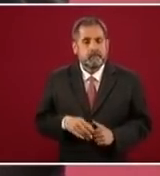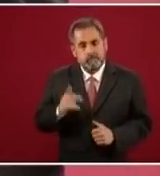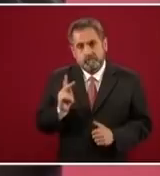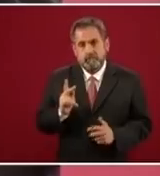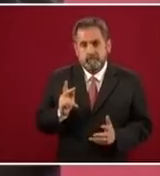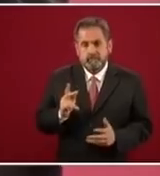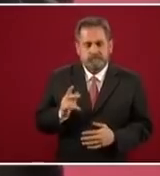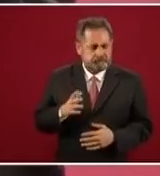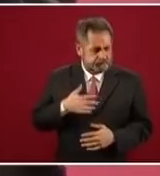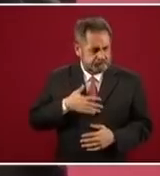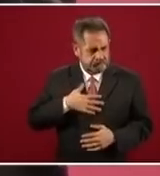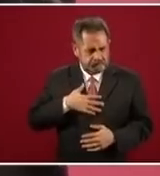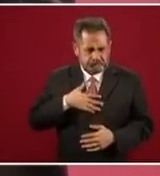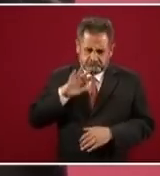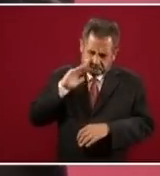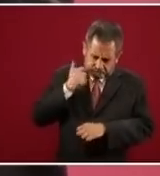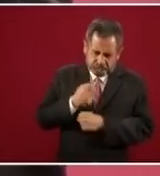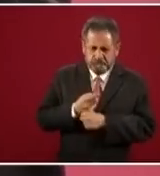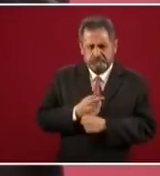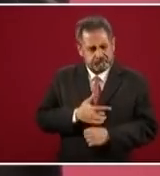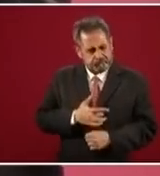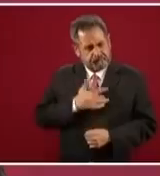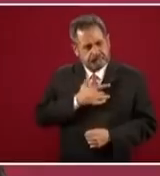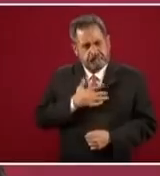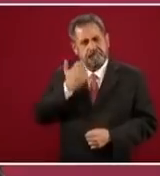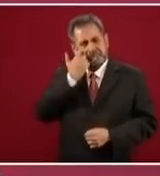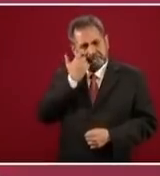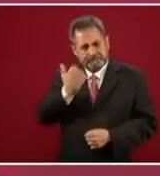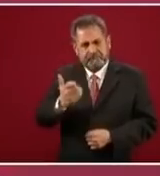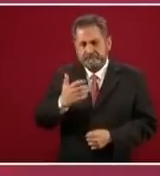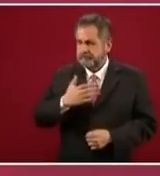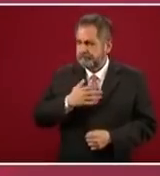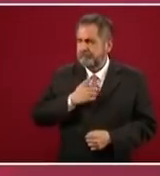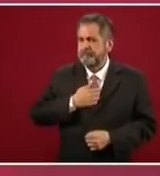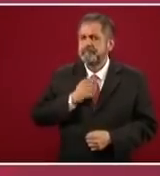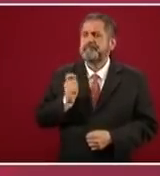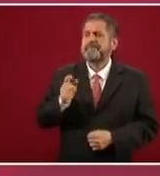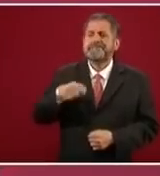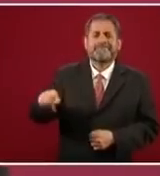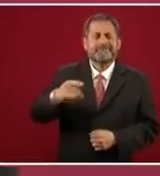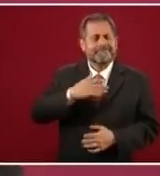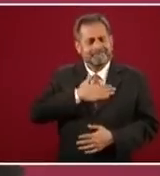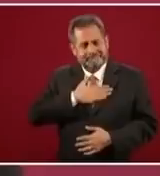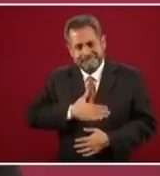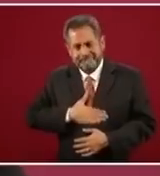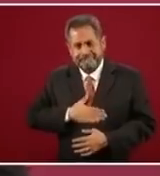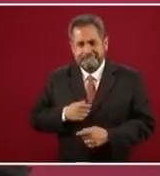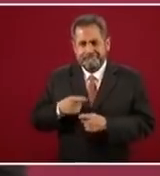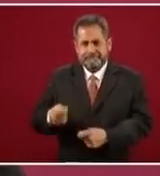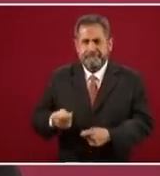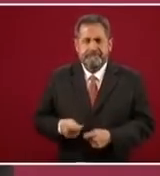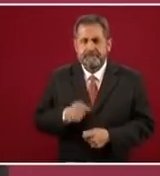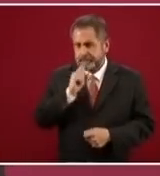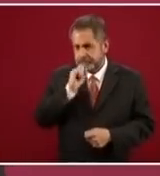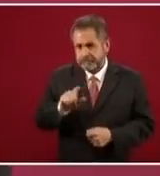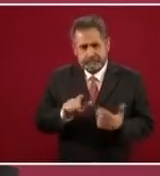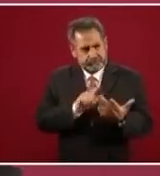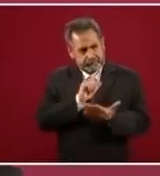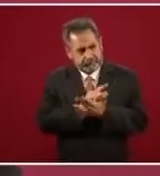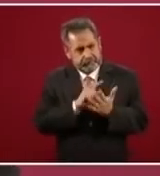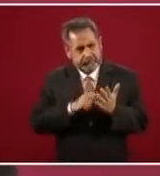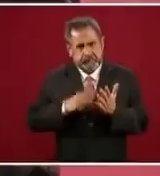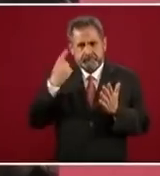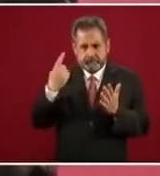tenemos la voluntad de hacerlo. Es un asunto de justicia, es una cuestión legal,